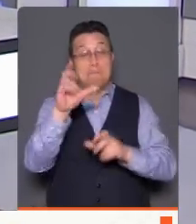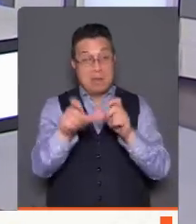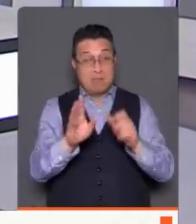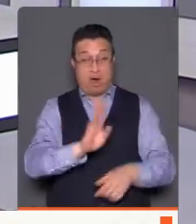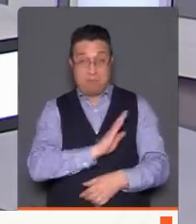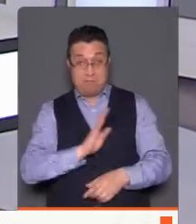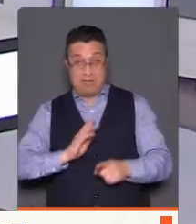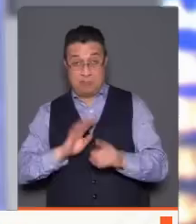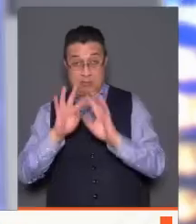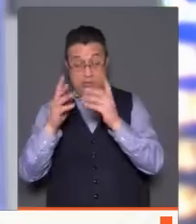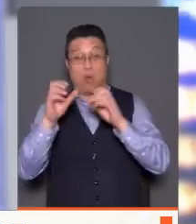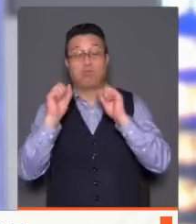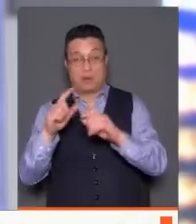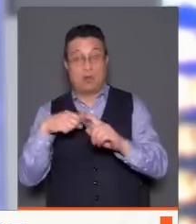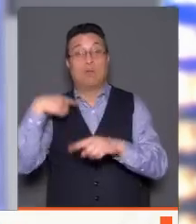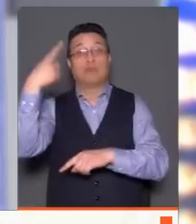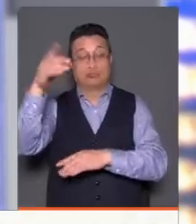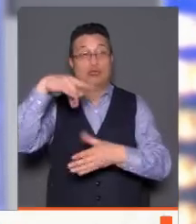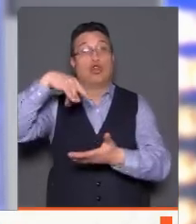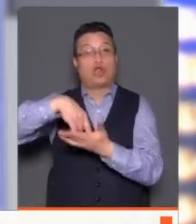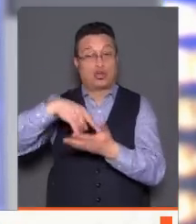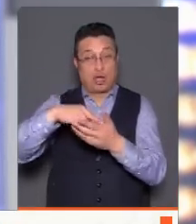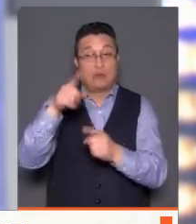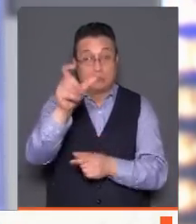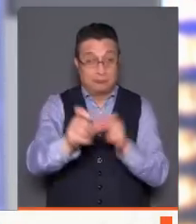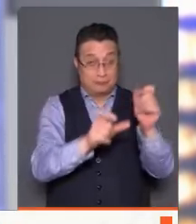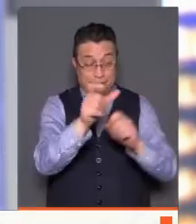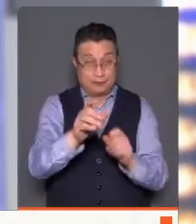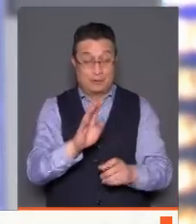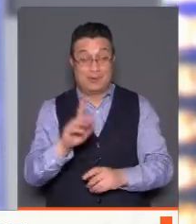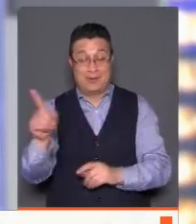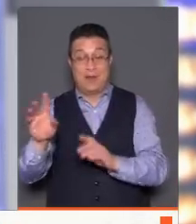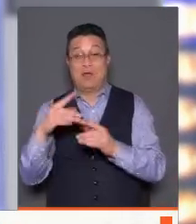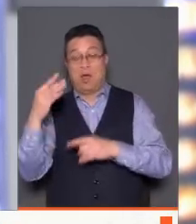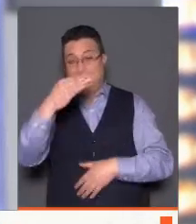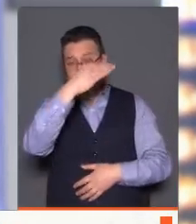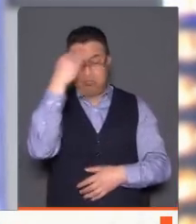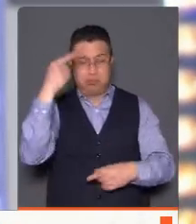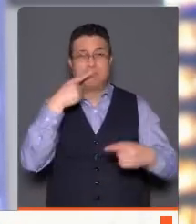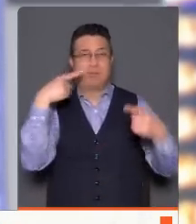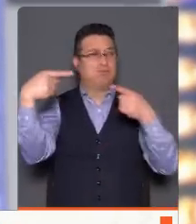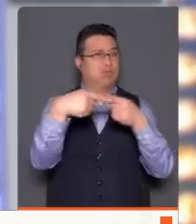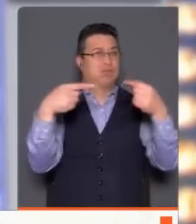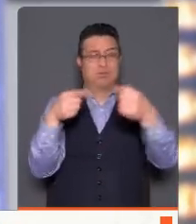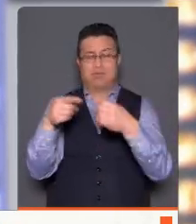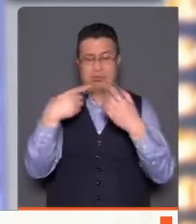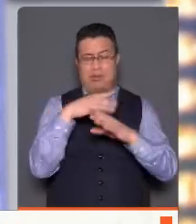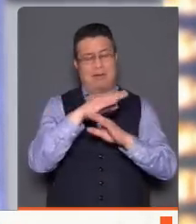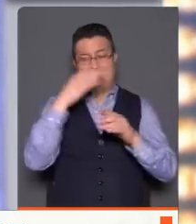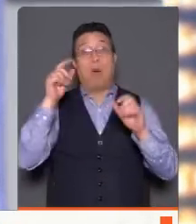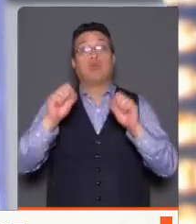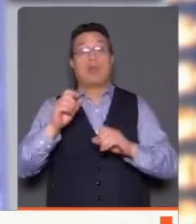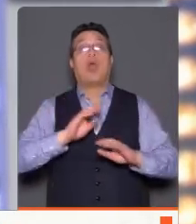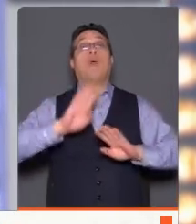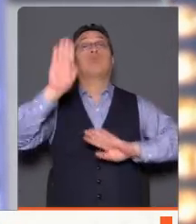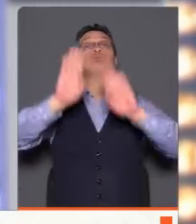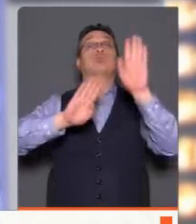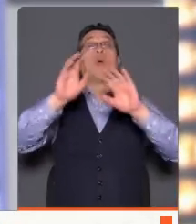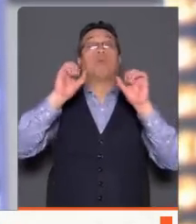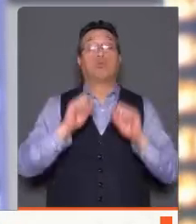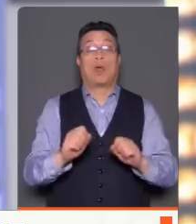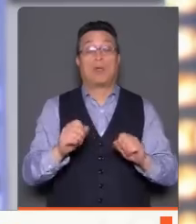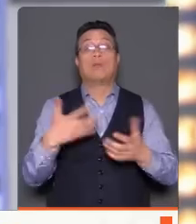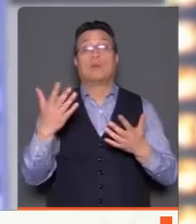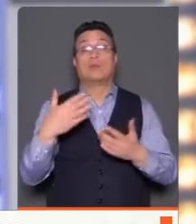incluso postular en esta próxima elección al Congreso. Los mismos convencionales que cansaron a la gente con sus discusiones, ¿ya? Con situaciones como la del